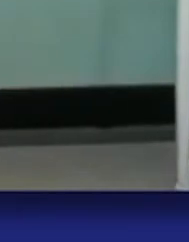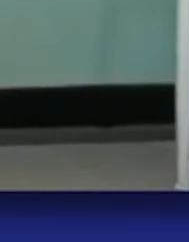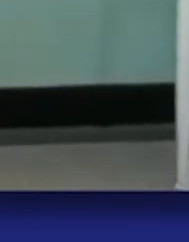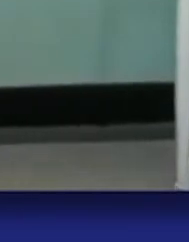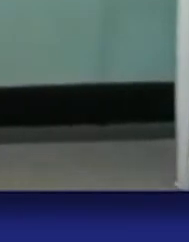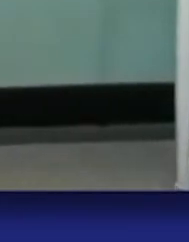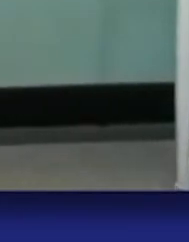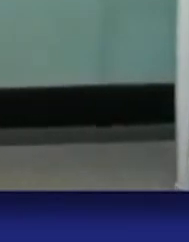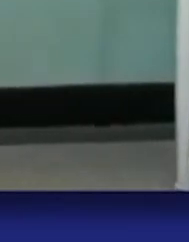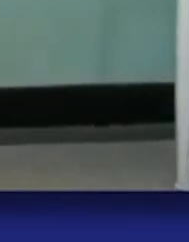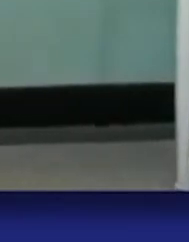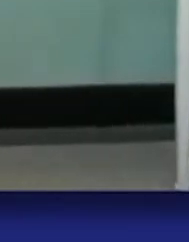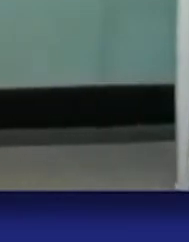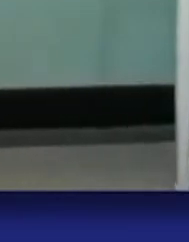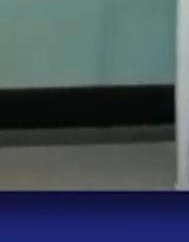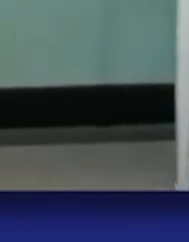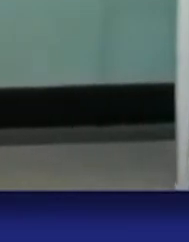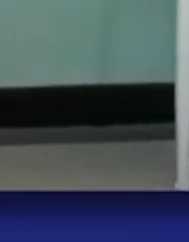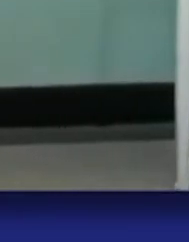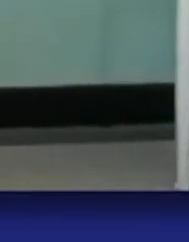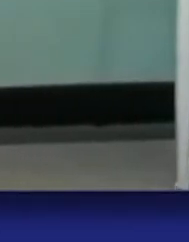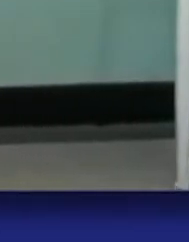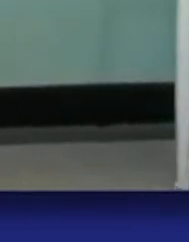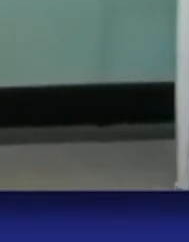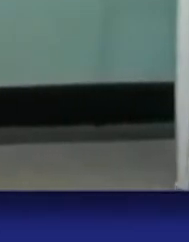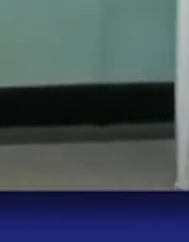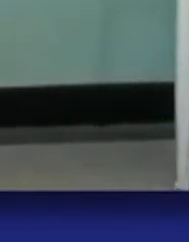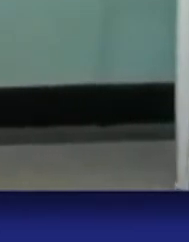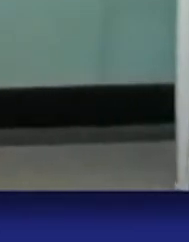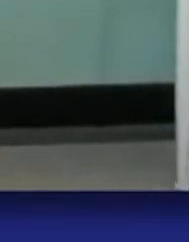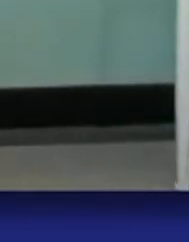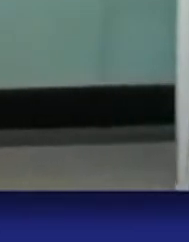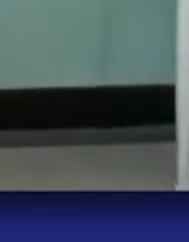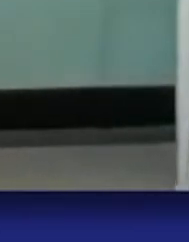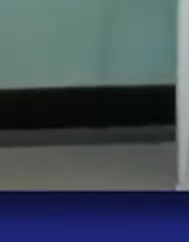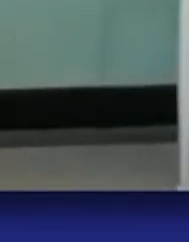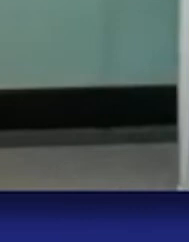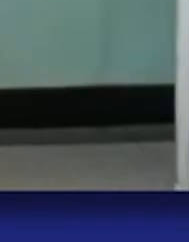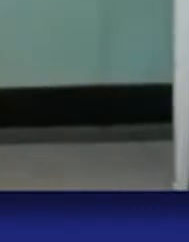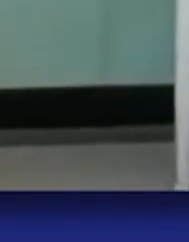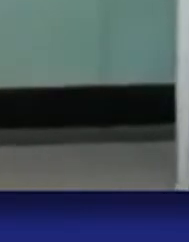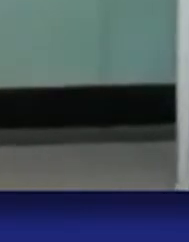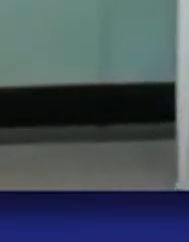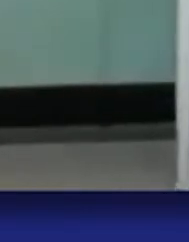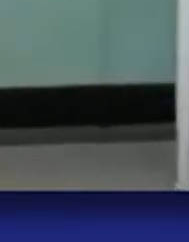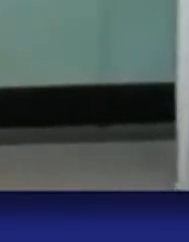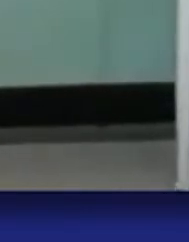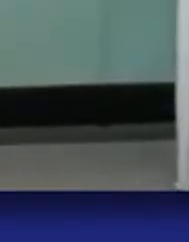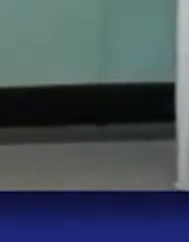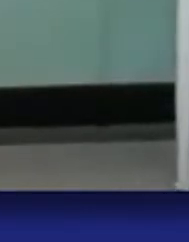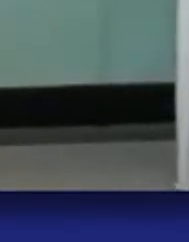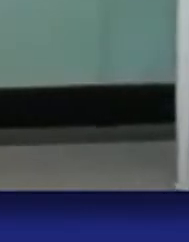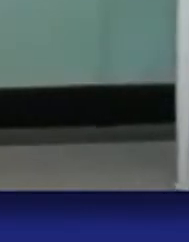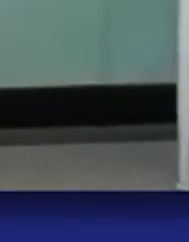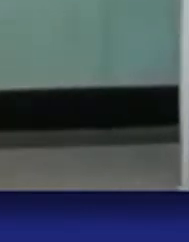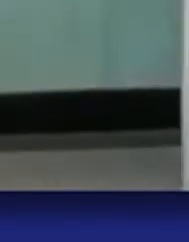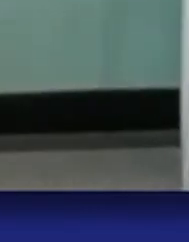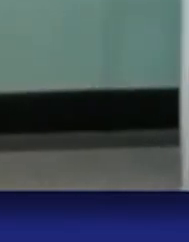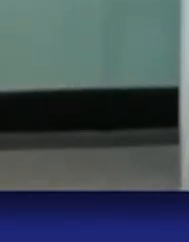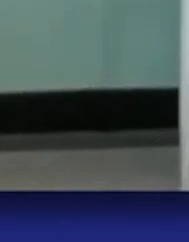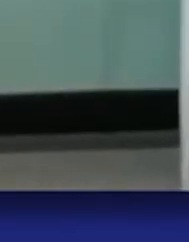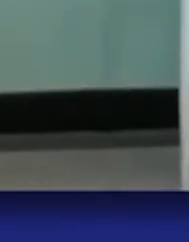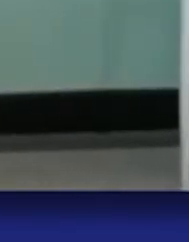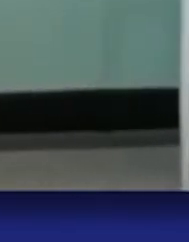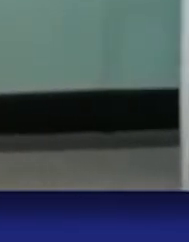entre el número 2 da el número 1, que no es un número primo, el número 1. Vamos a ver con el número